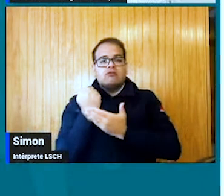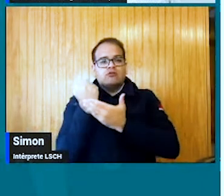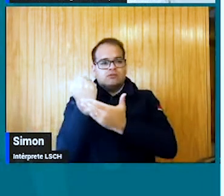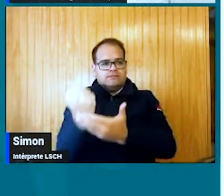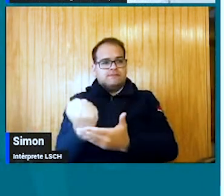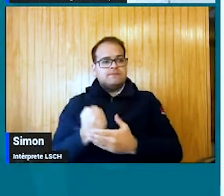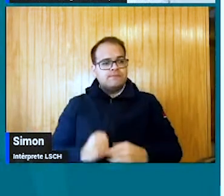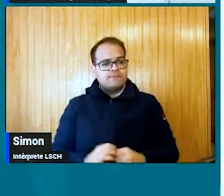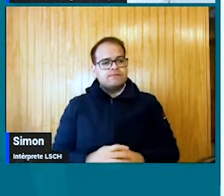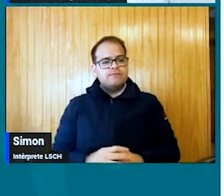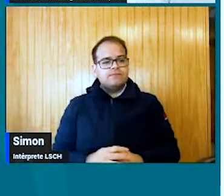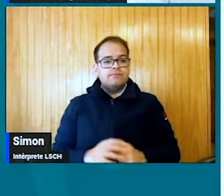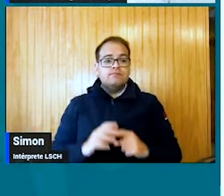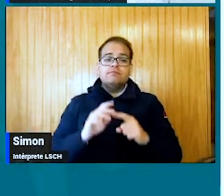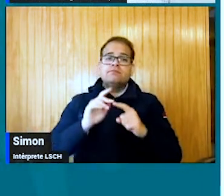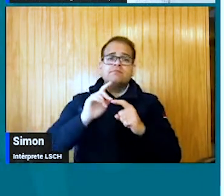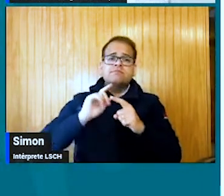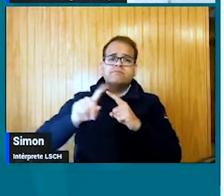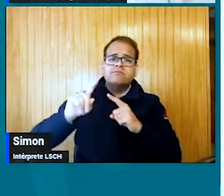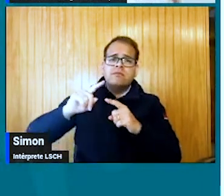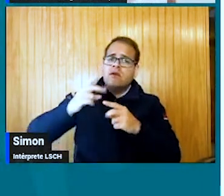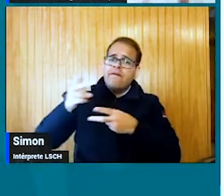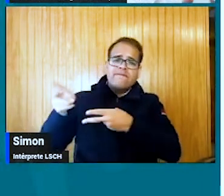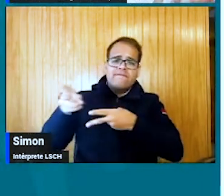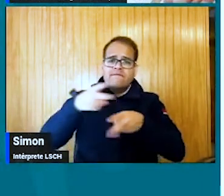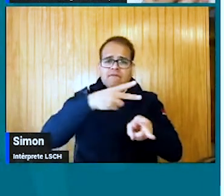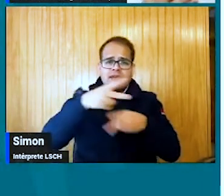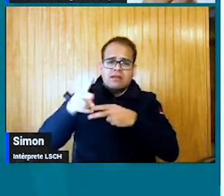¿Qué son las máquinas de viento? Nosotros